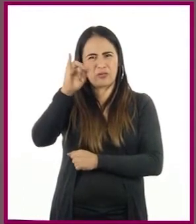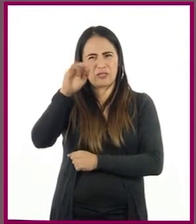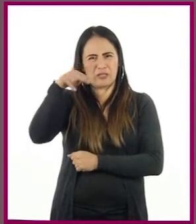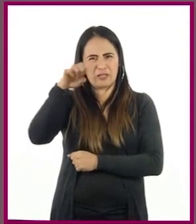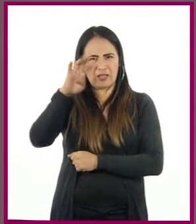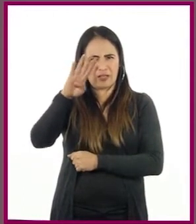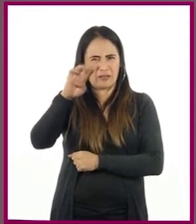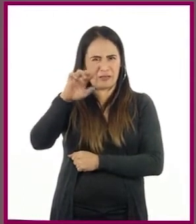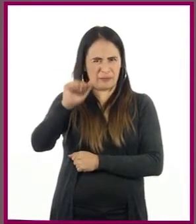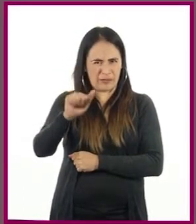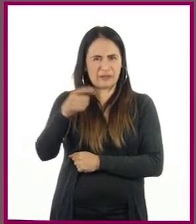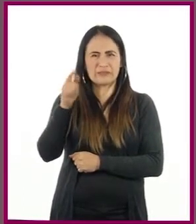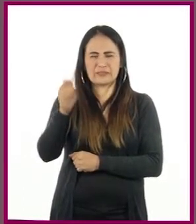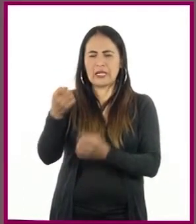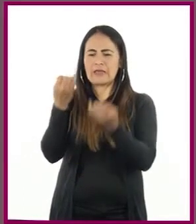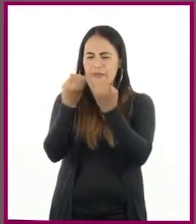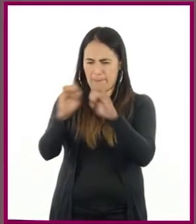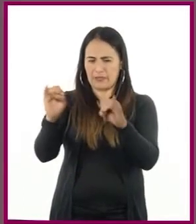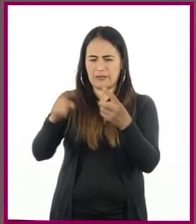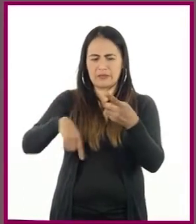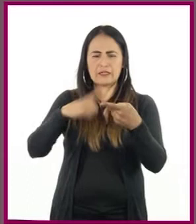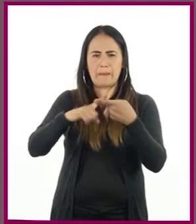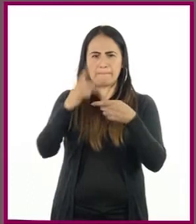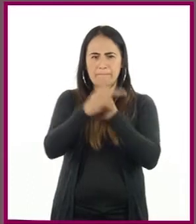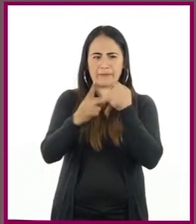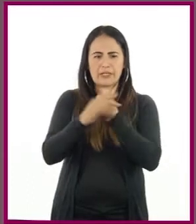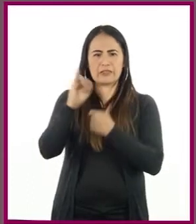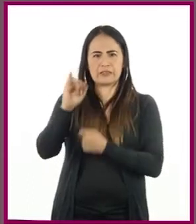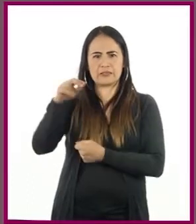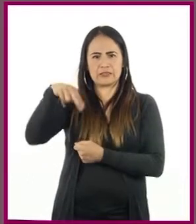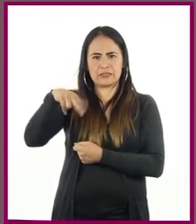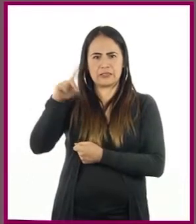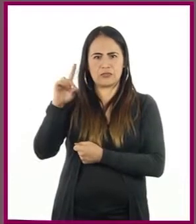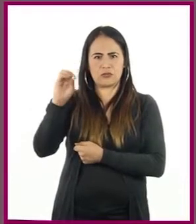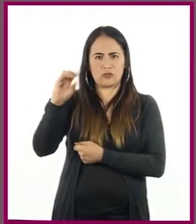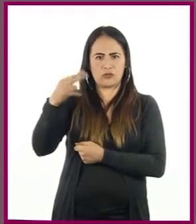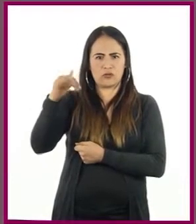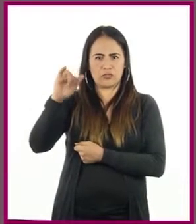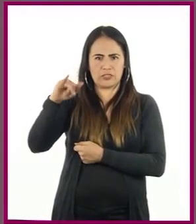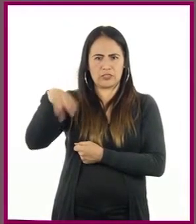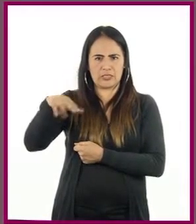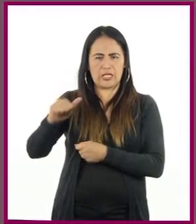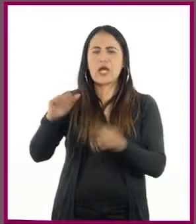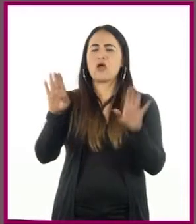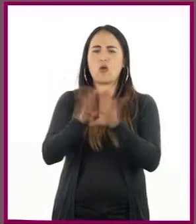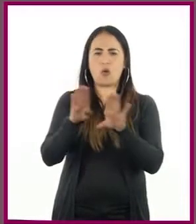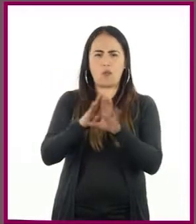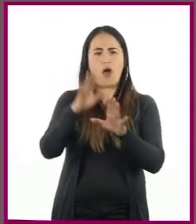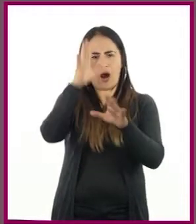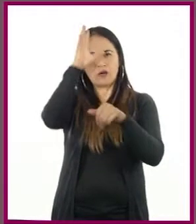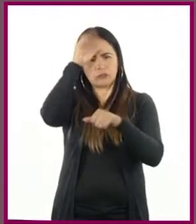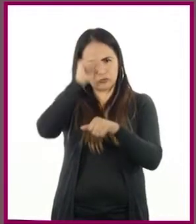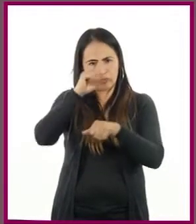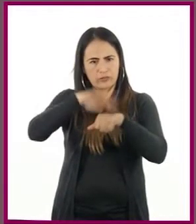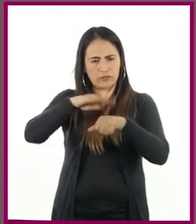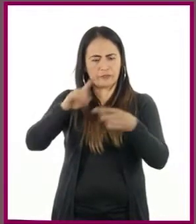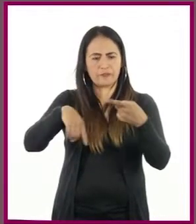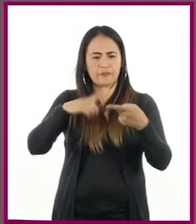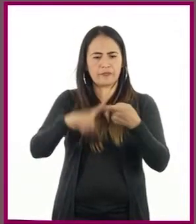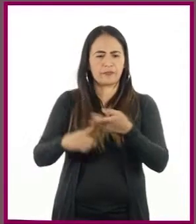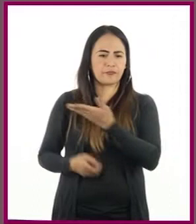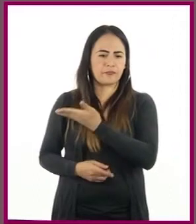se reconocía la independencia de Indochina a través de la fundación de 4 naciones: Camboya,